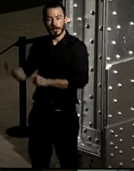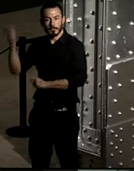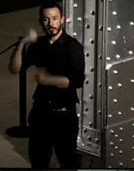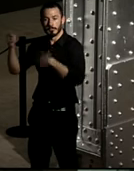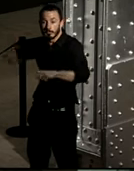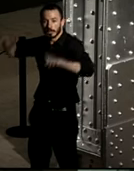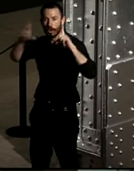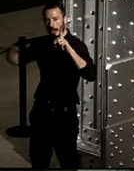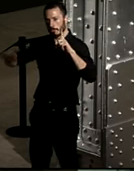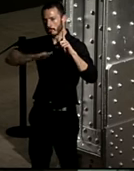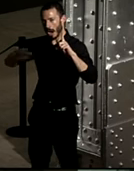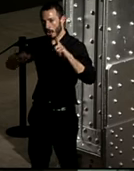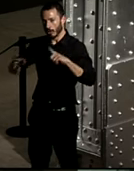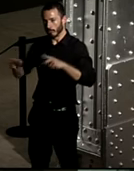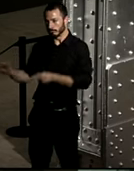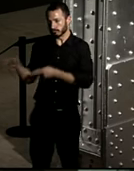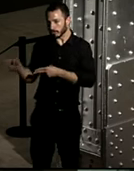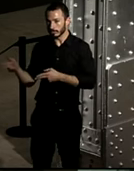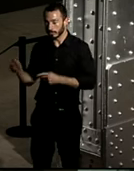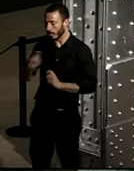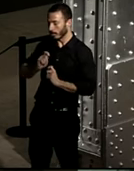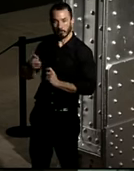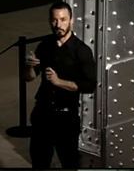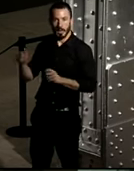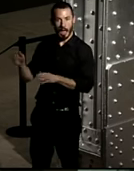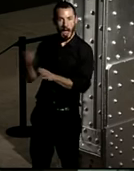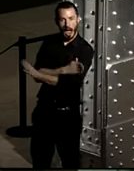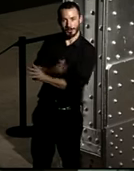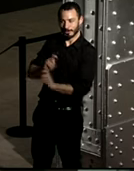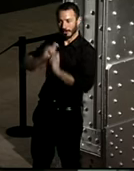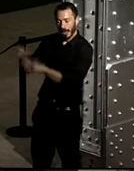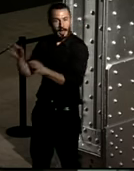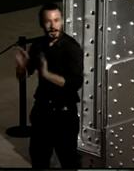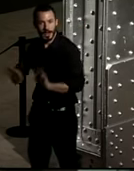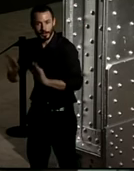por ahí partiendo la cara a la gente. Estaba encantado. Claro. Sí, lo cogió con